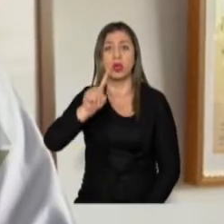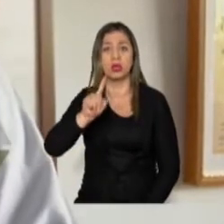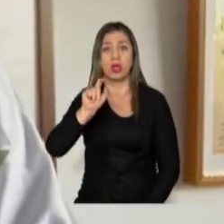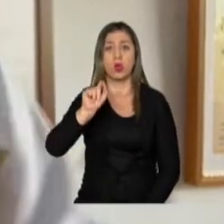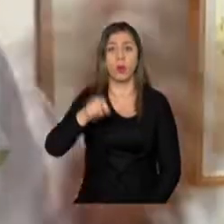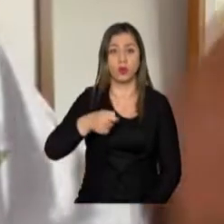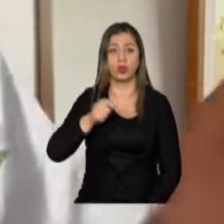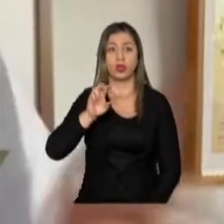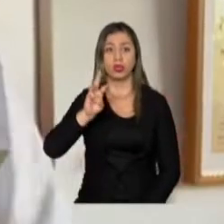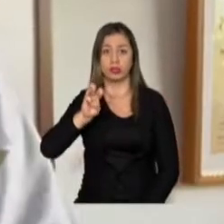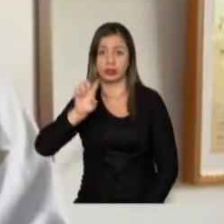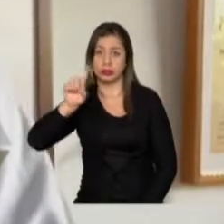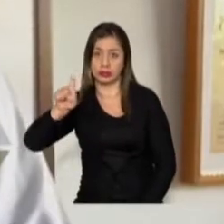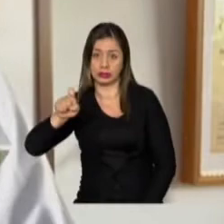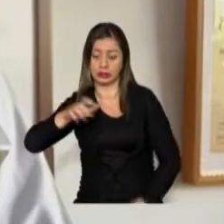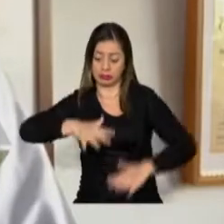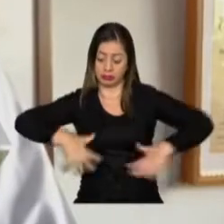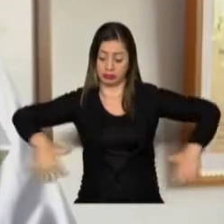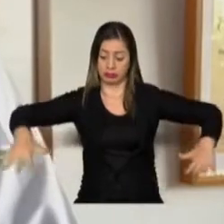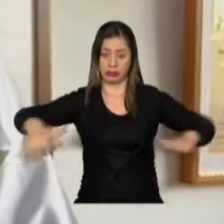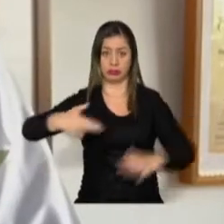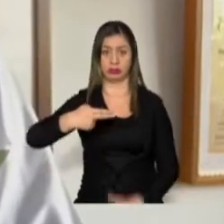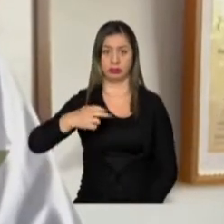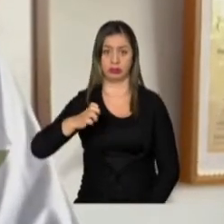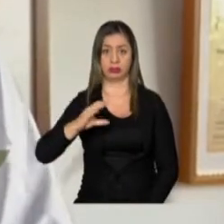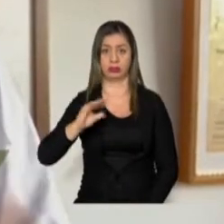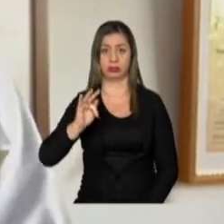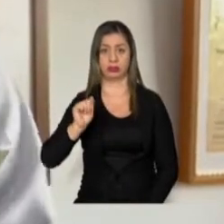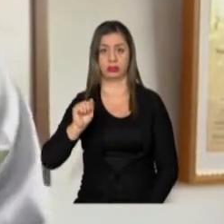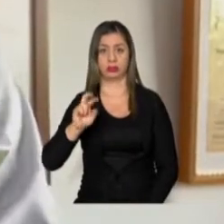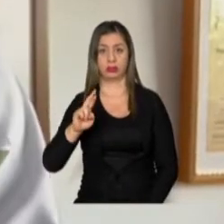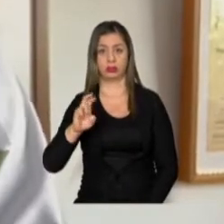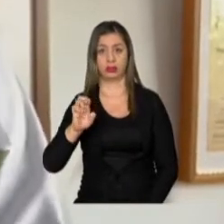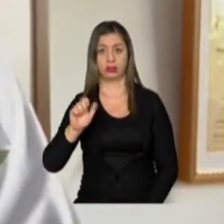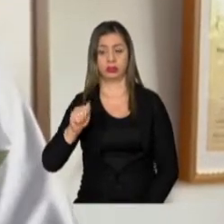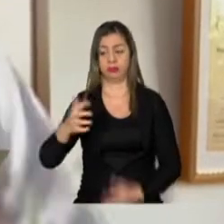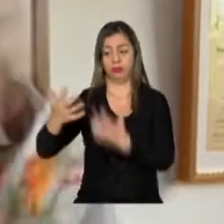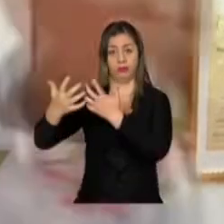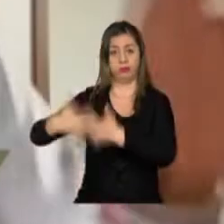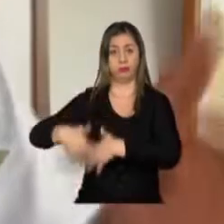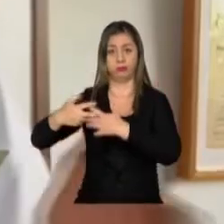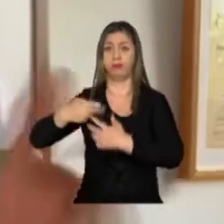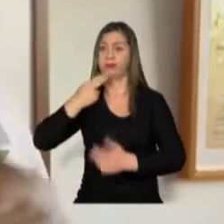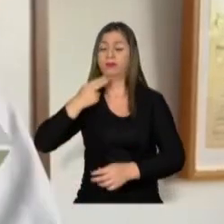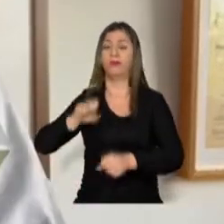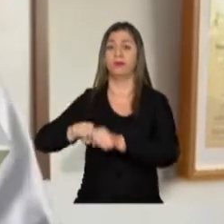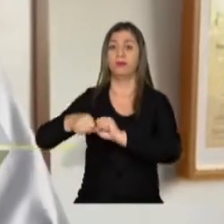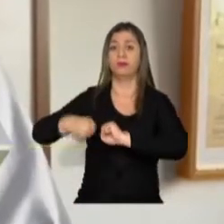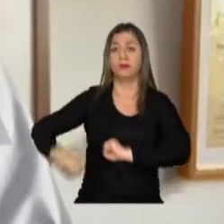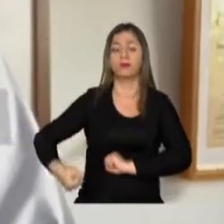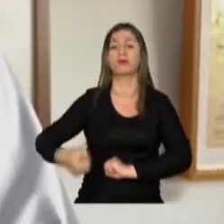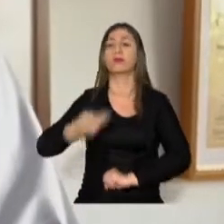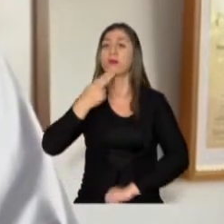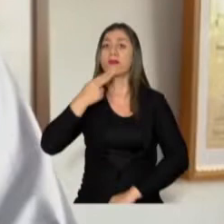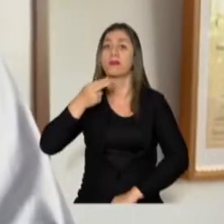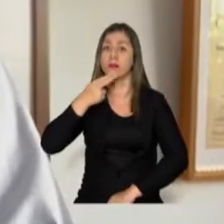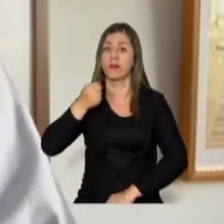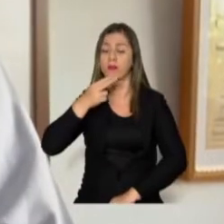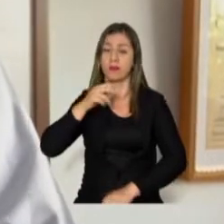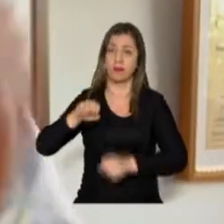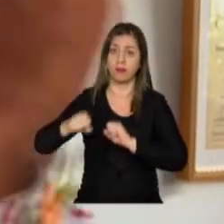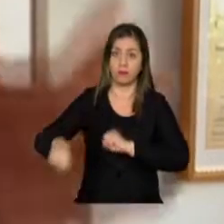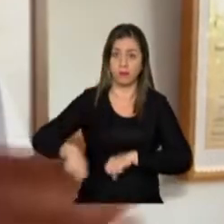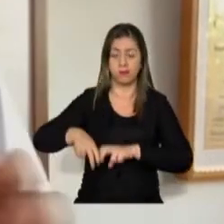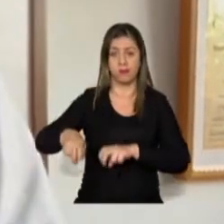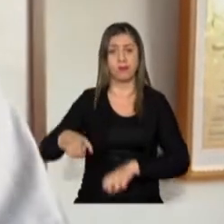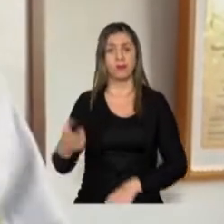hectáreas. Esto producto del ingenio Incauca que administra estos locales. Nosotros hemos visto que